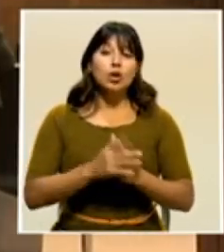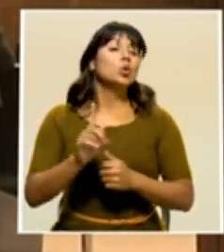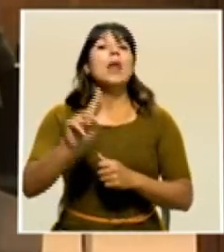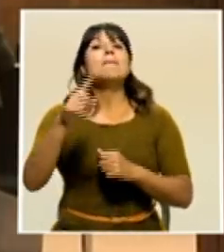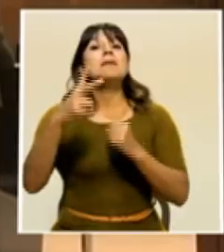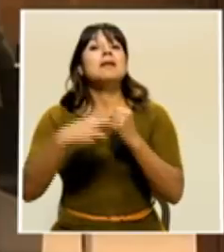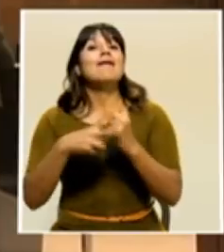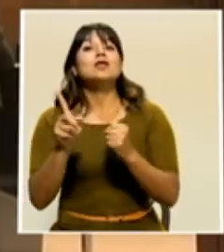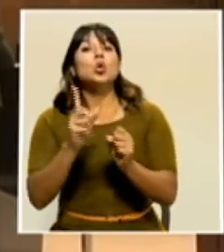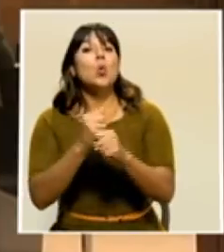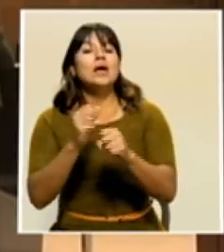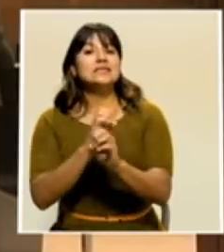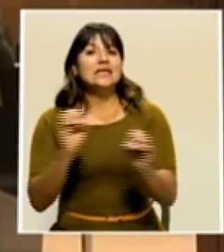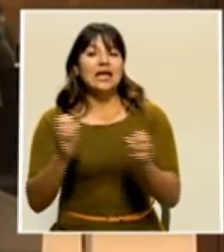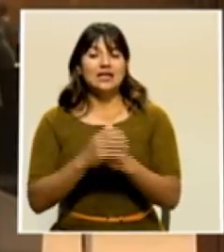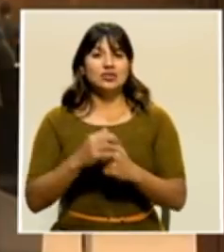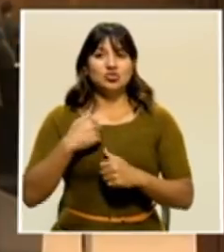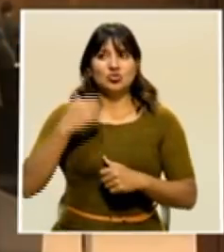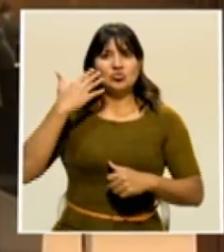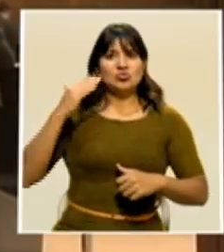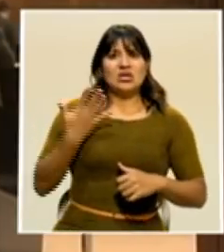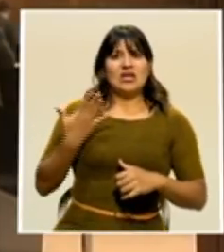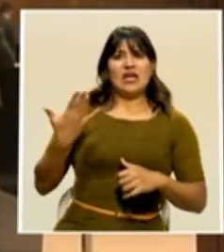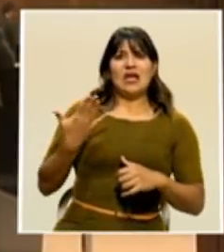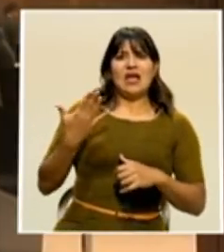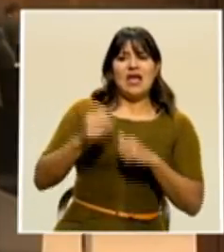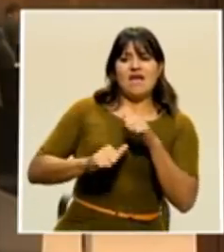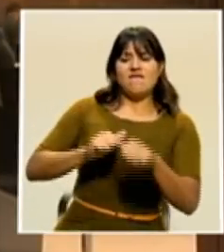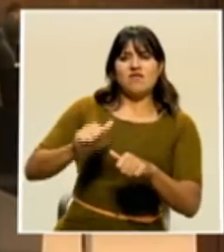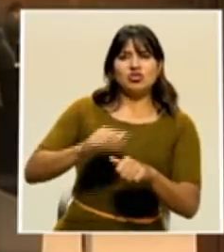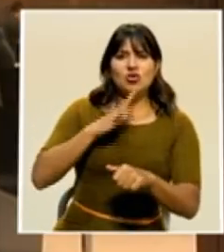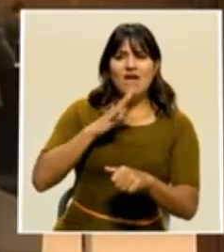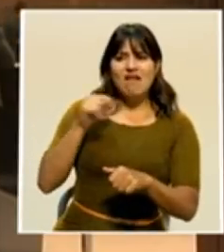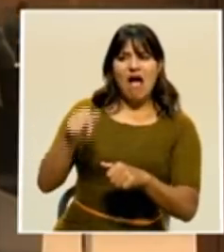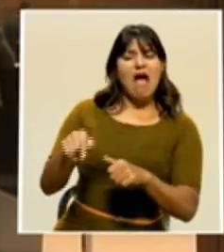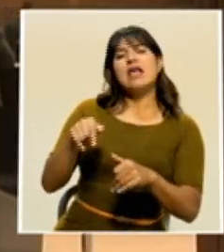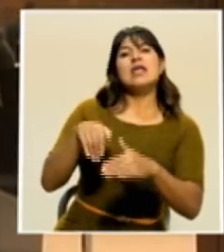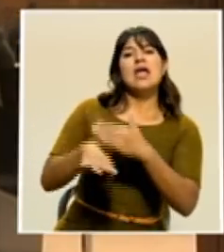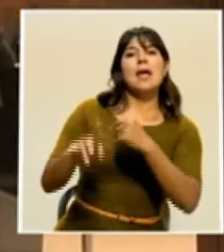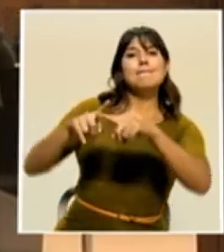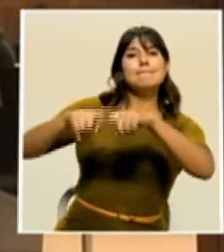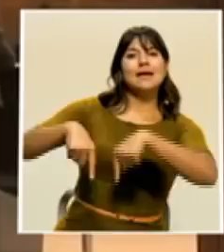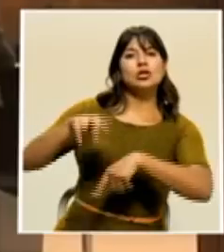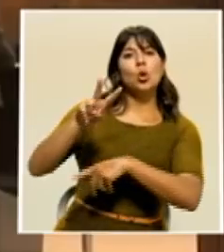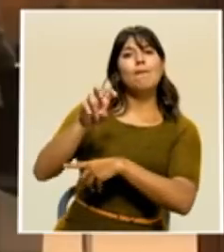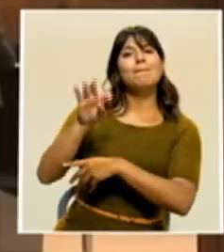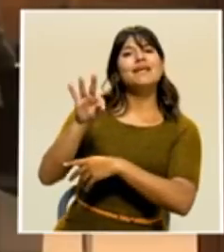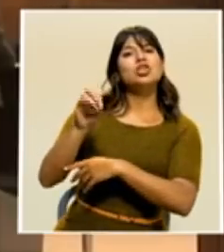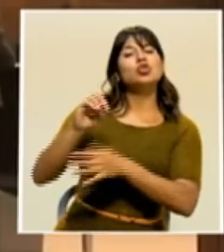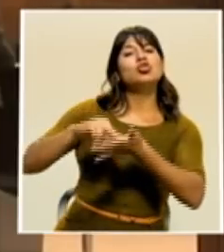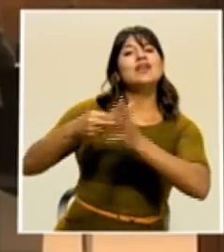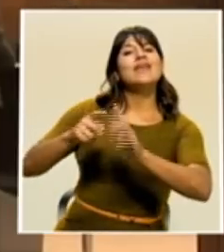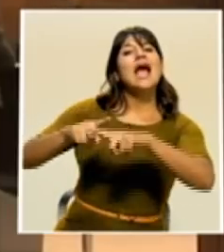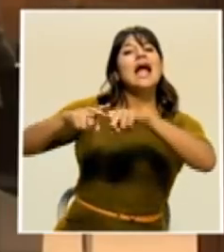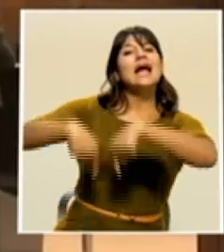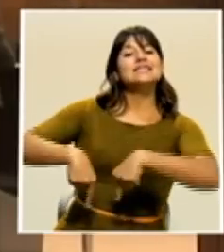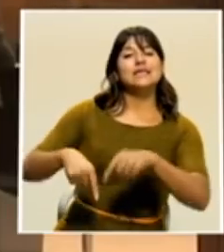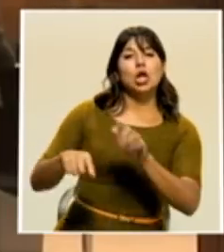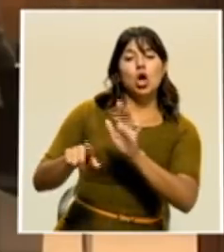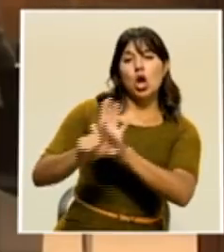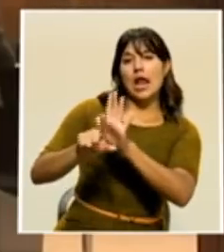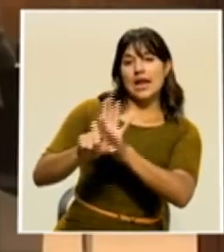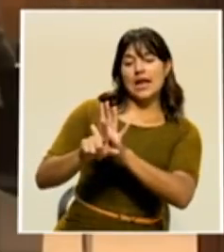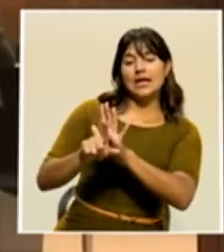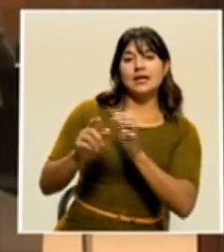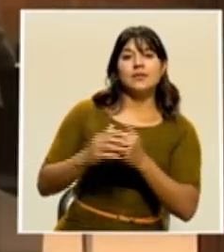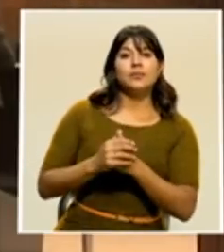sé de qué esfuerzo hablan, inclusive en ese veto, que están viendo al sector pesquero cuando realmente ha sido abandonado